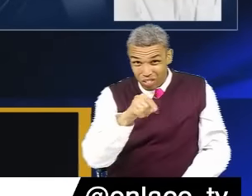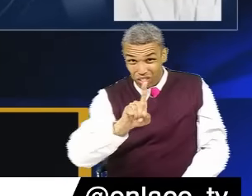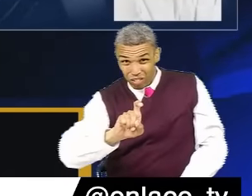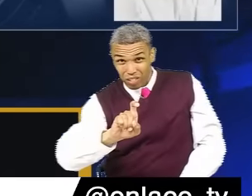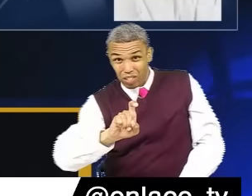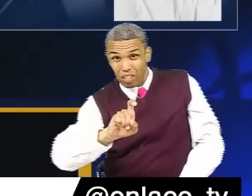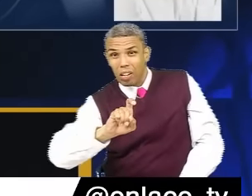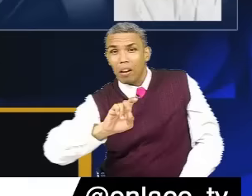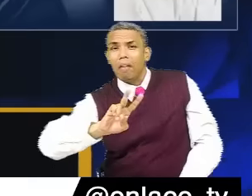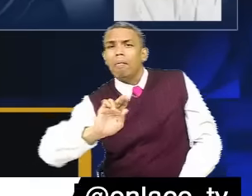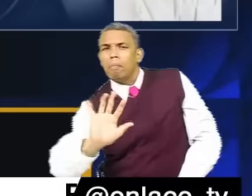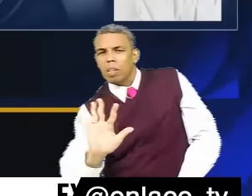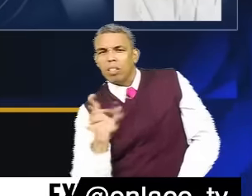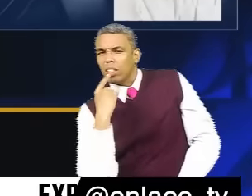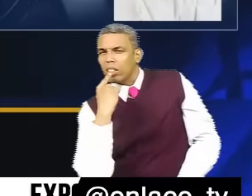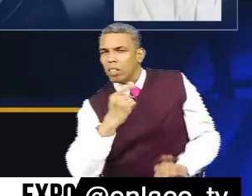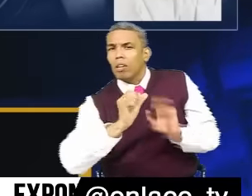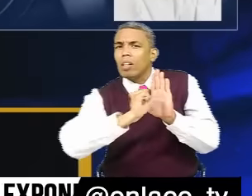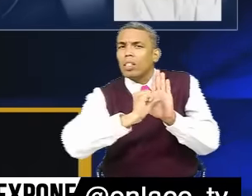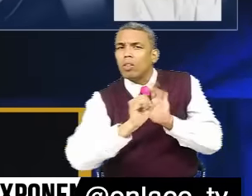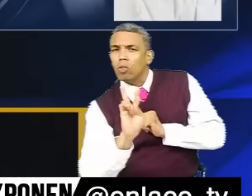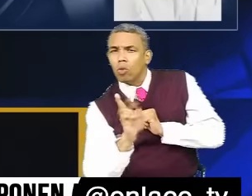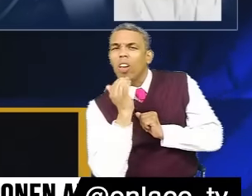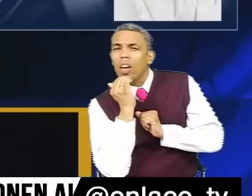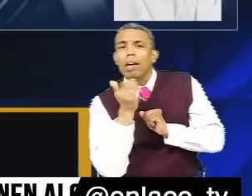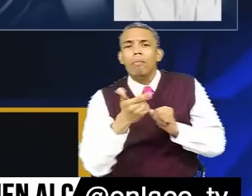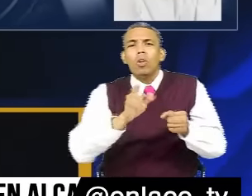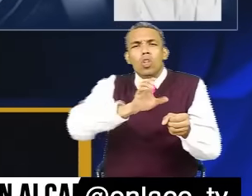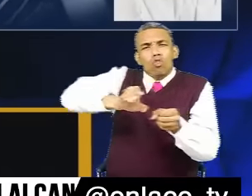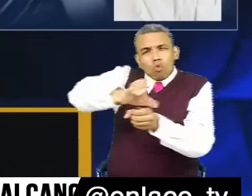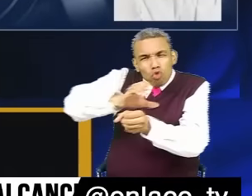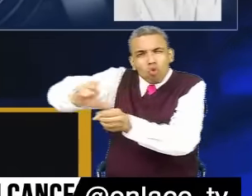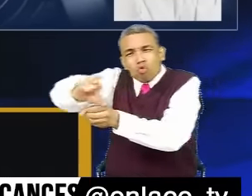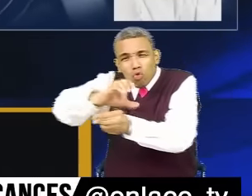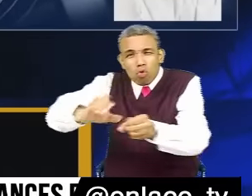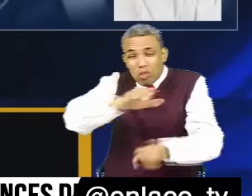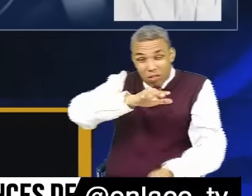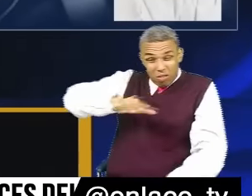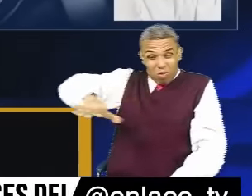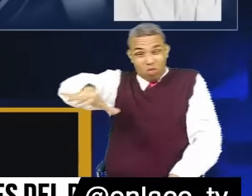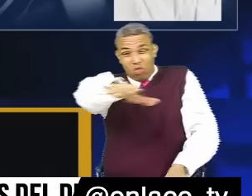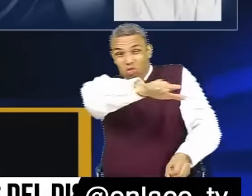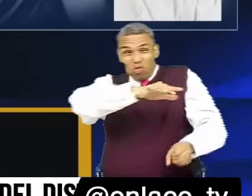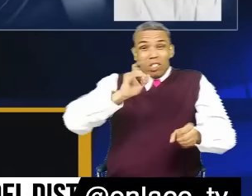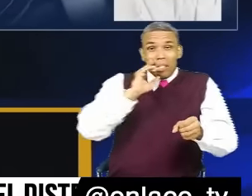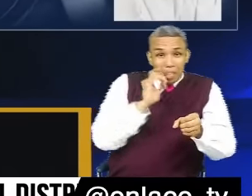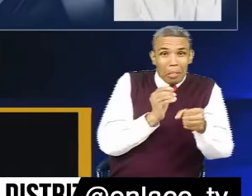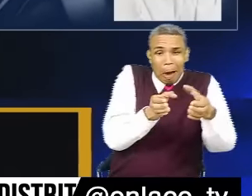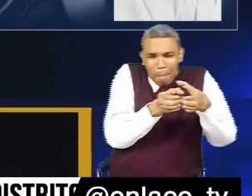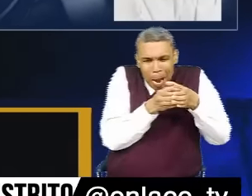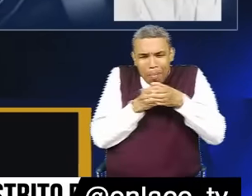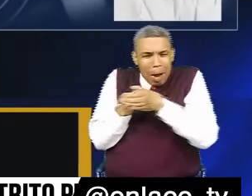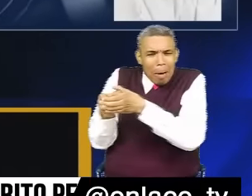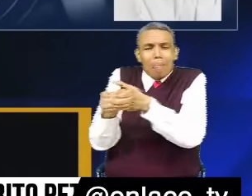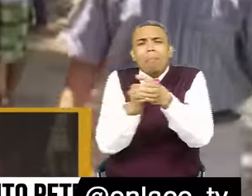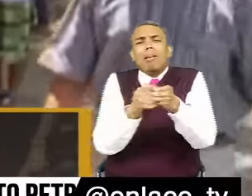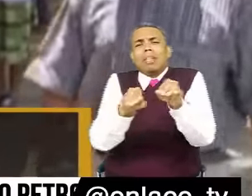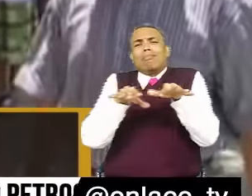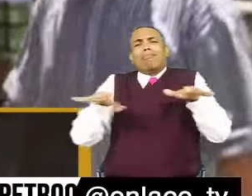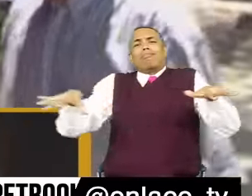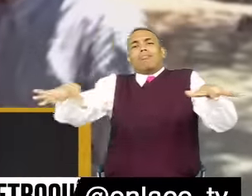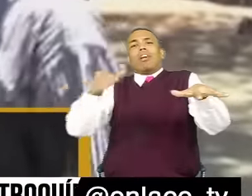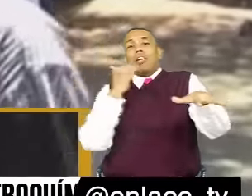artículo 2, que define cuál es el objeto de las áreas metropolitanas. Entre esas está todo el tema de definir el ordenamiento territorial.